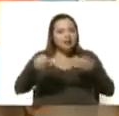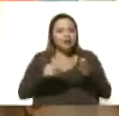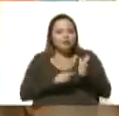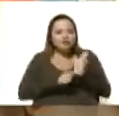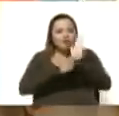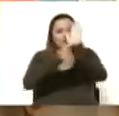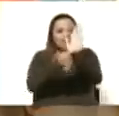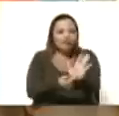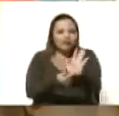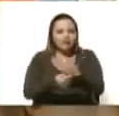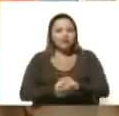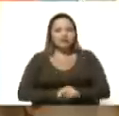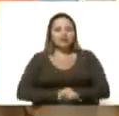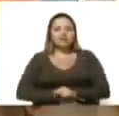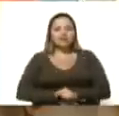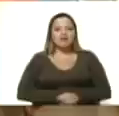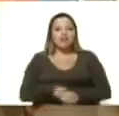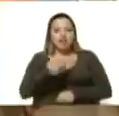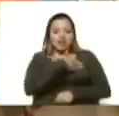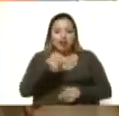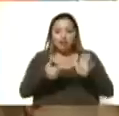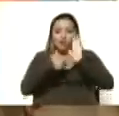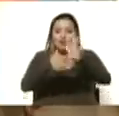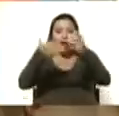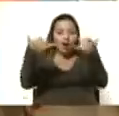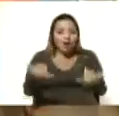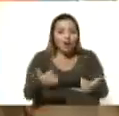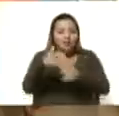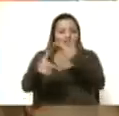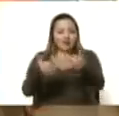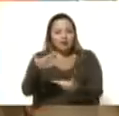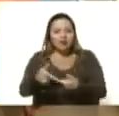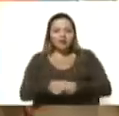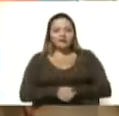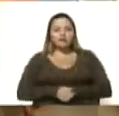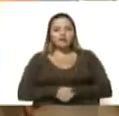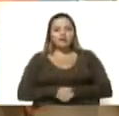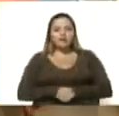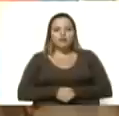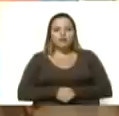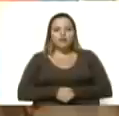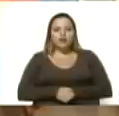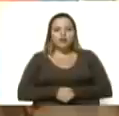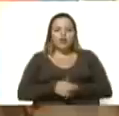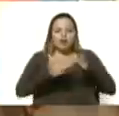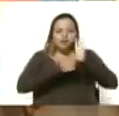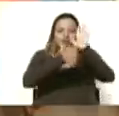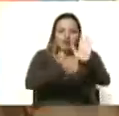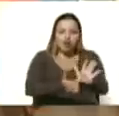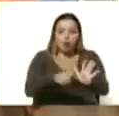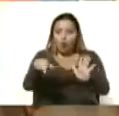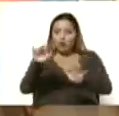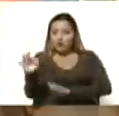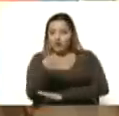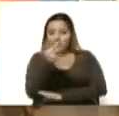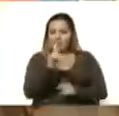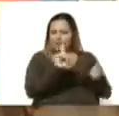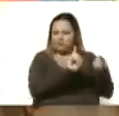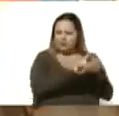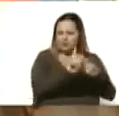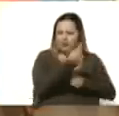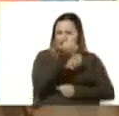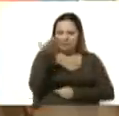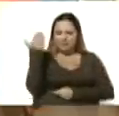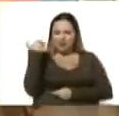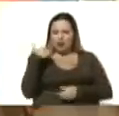la fase decisiva de las audiencias que se están desarrollando hoy. Es la tercera, la primera fue el miércoles